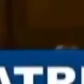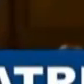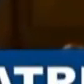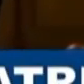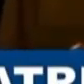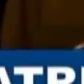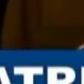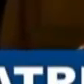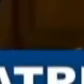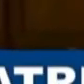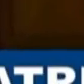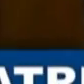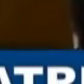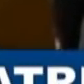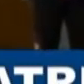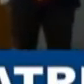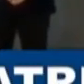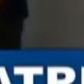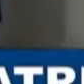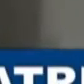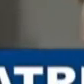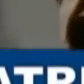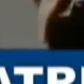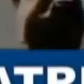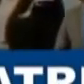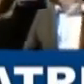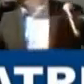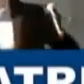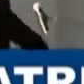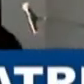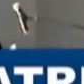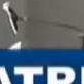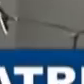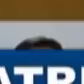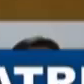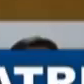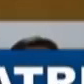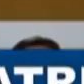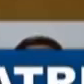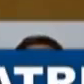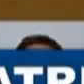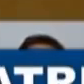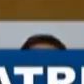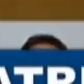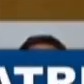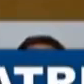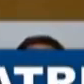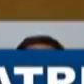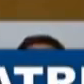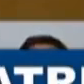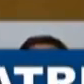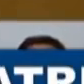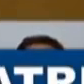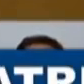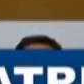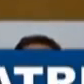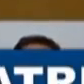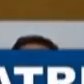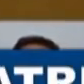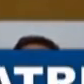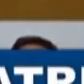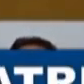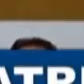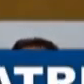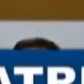su campaña. La sequía que afecta al país y que se ha agudizado en los últimos 10 años es la mayor preocupación, pero se debe conformar un